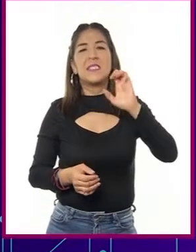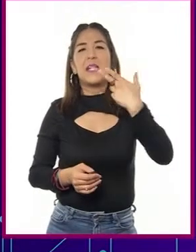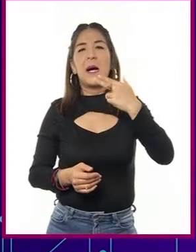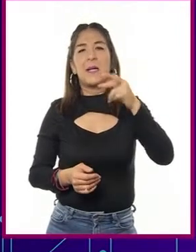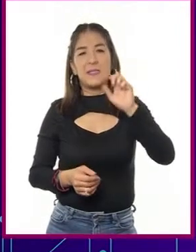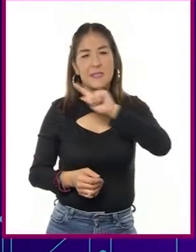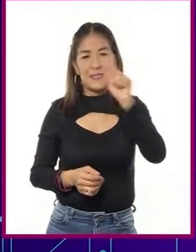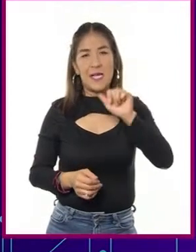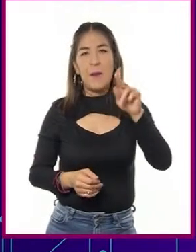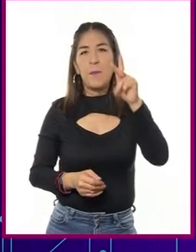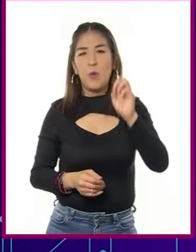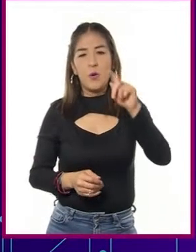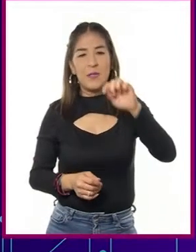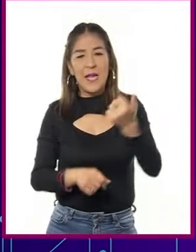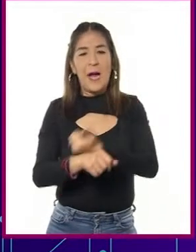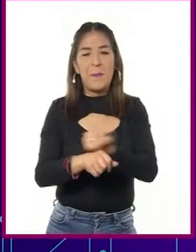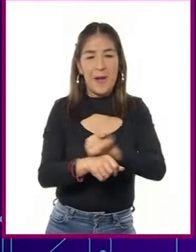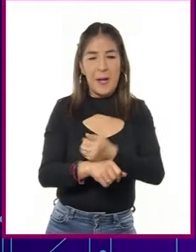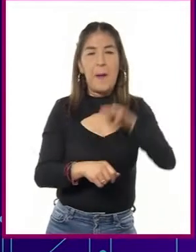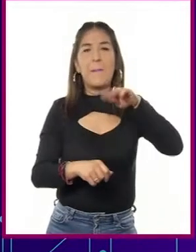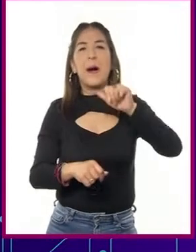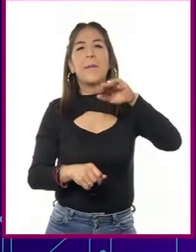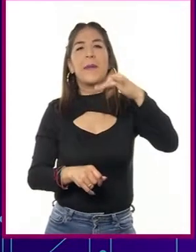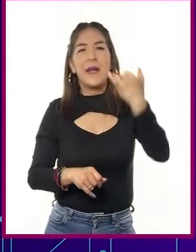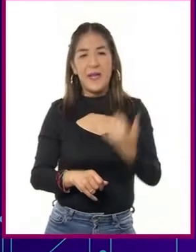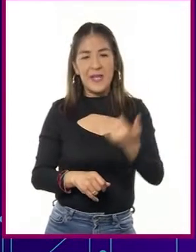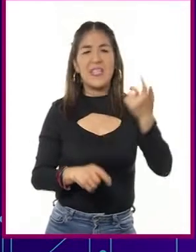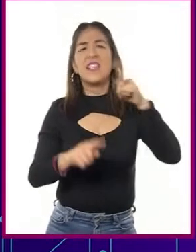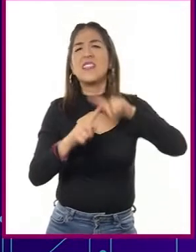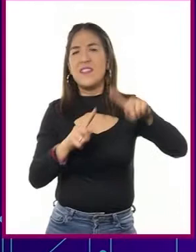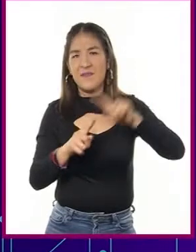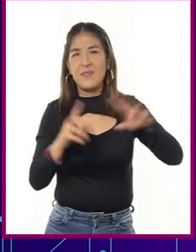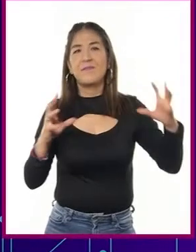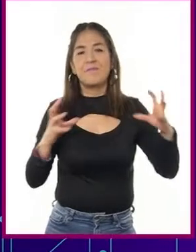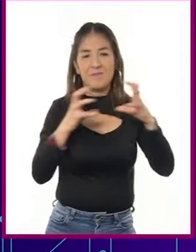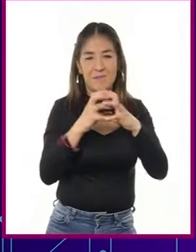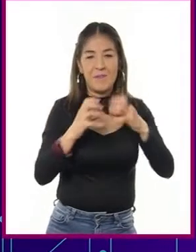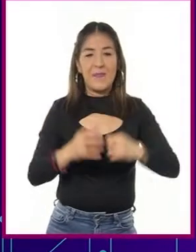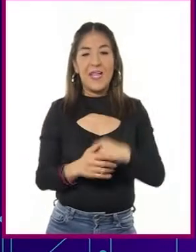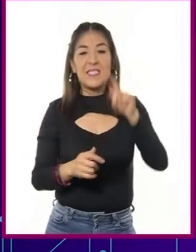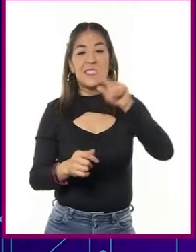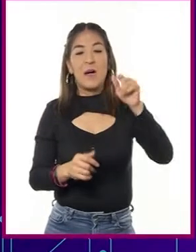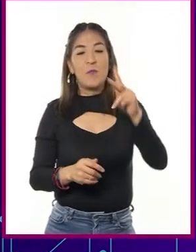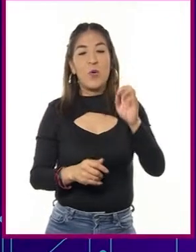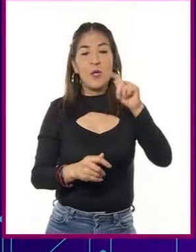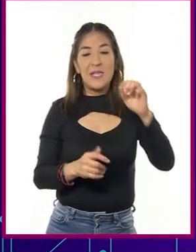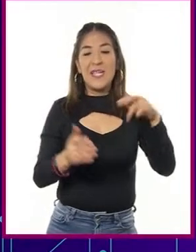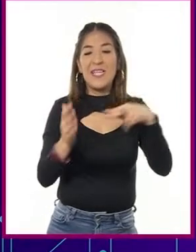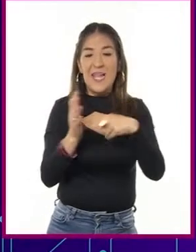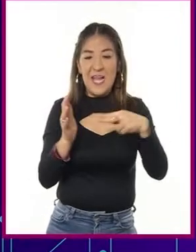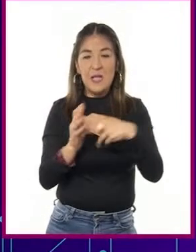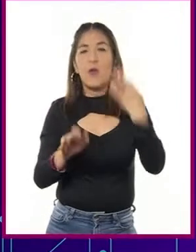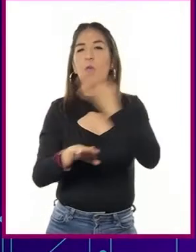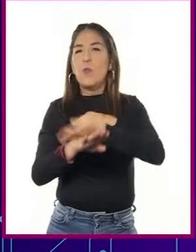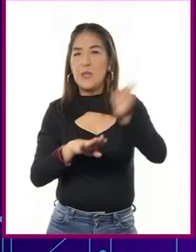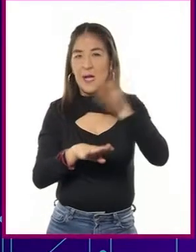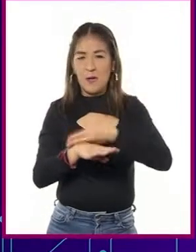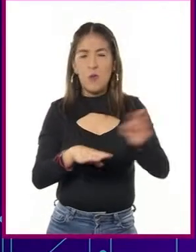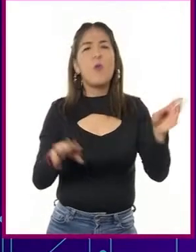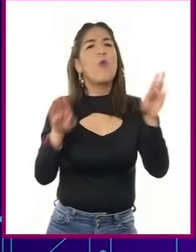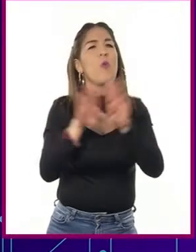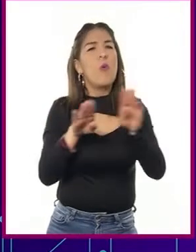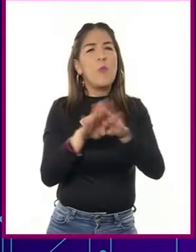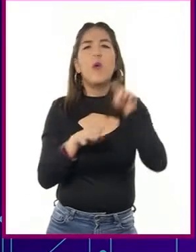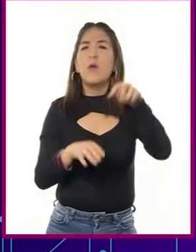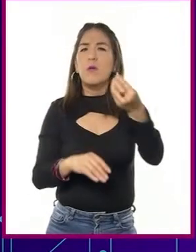zapote amarillo, mamey, así como diferentes especies, zapote negro, zapote blanco. ¿Cómo se